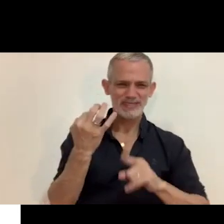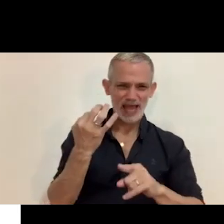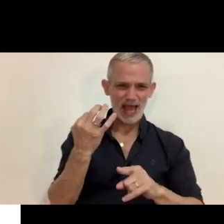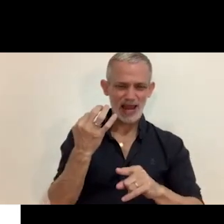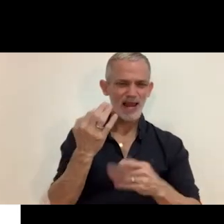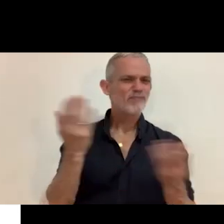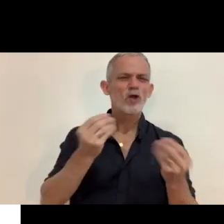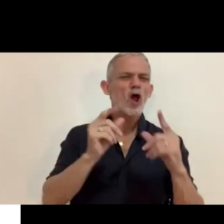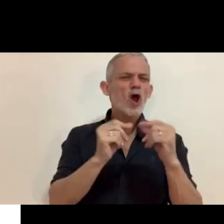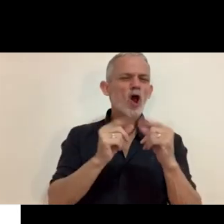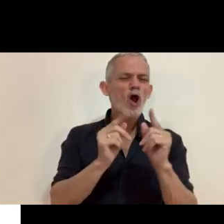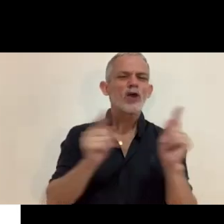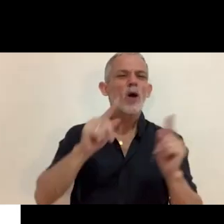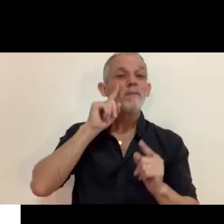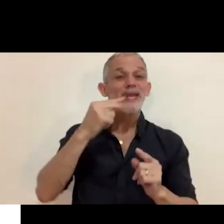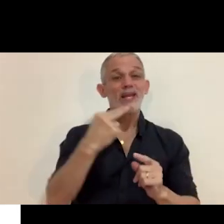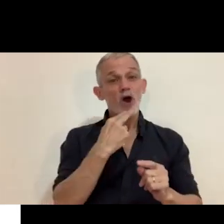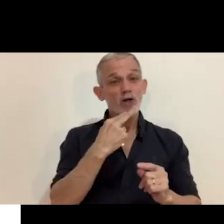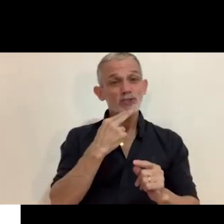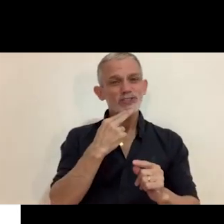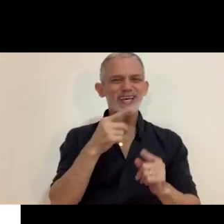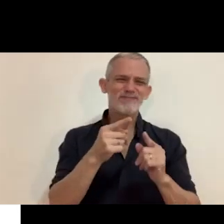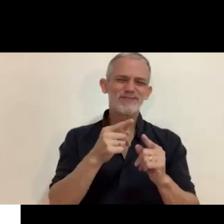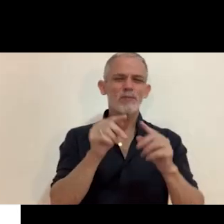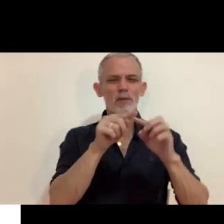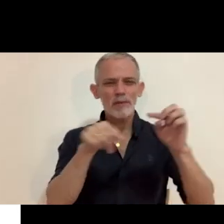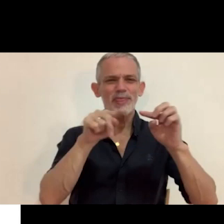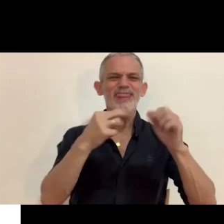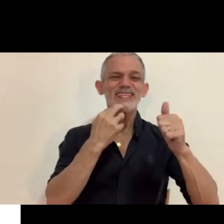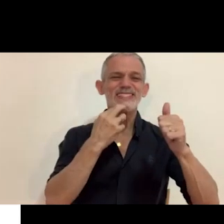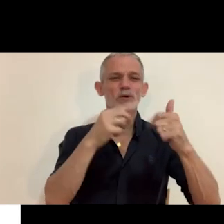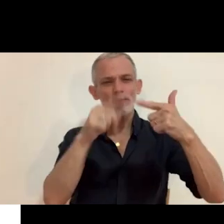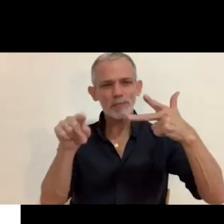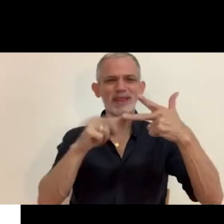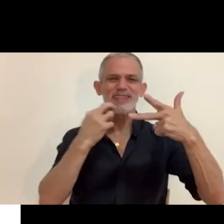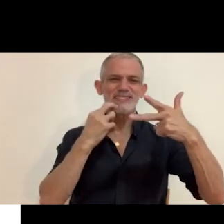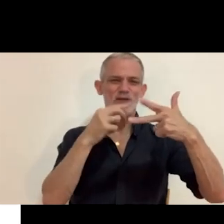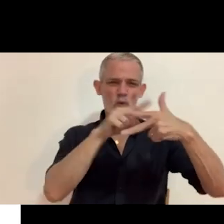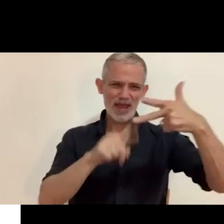el código 1011, concepto 19, subconcepto 19.